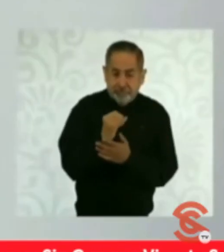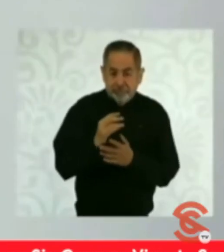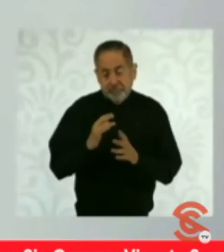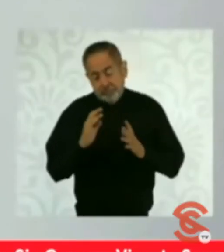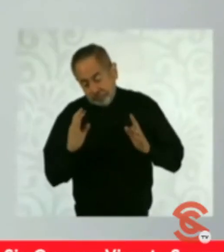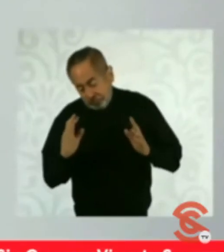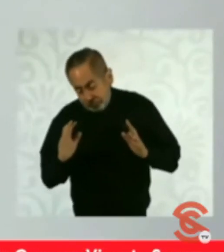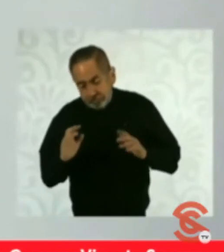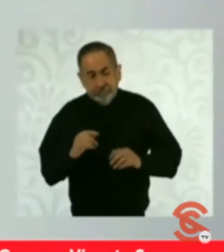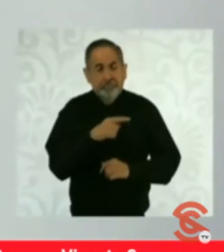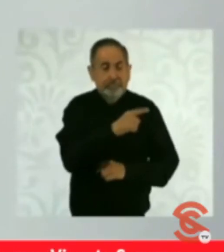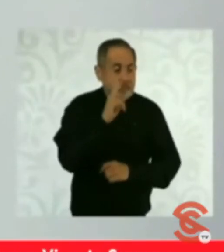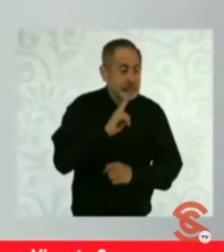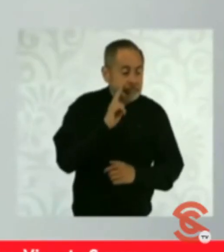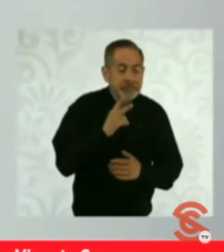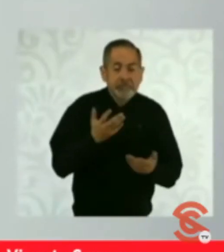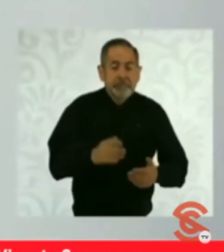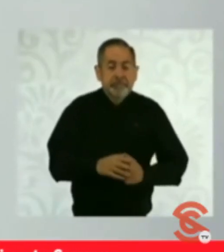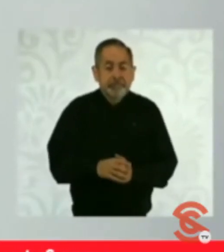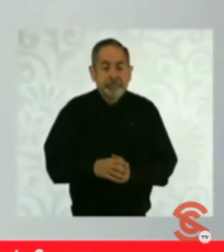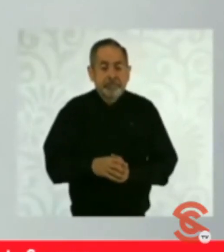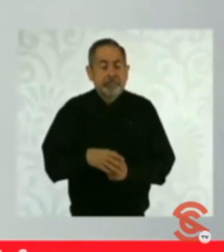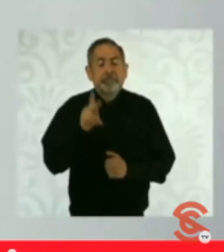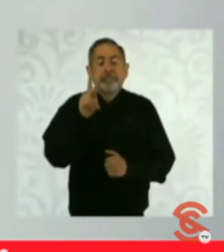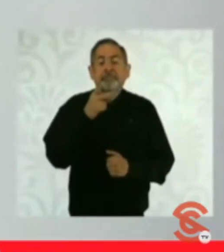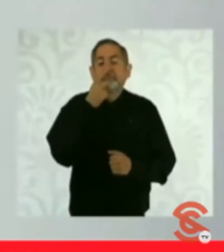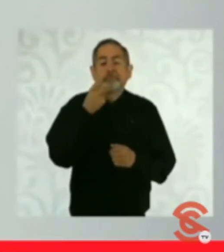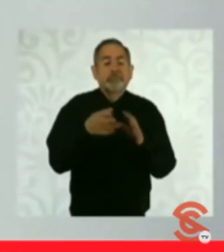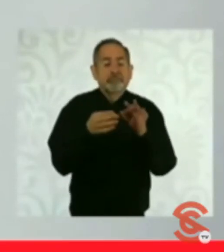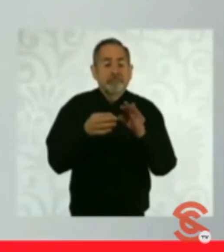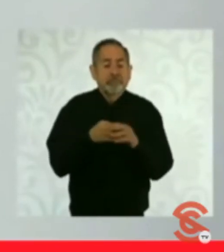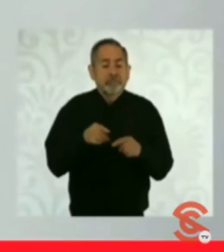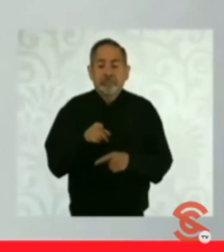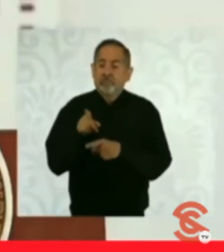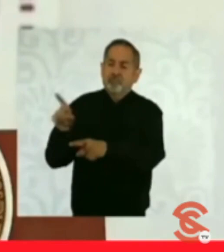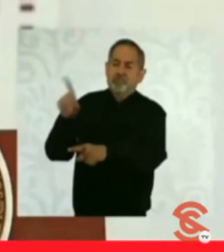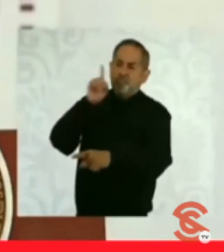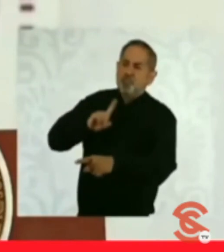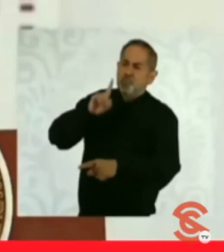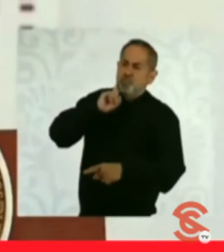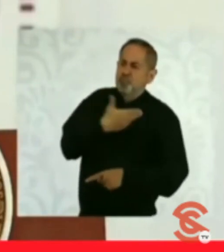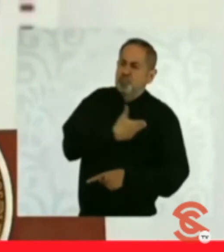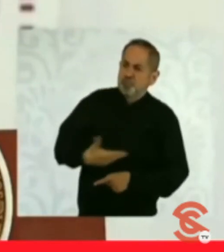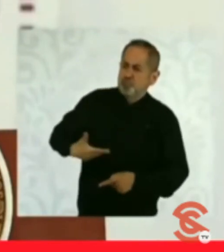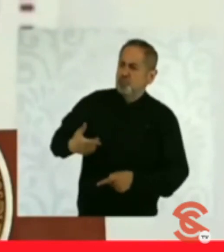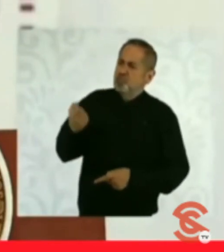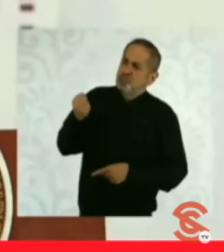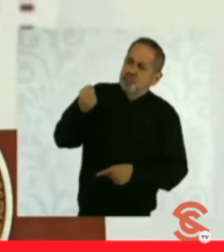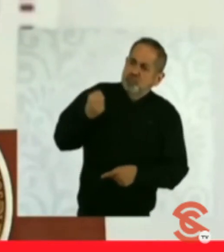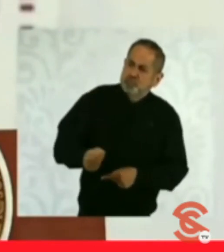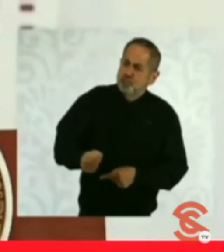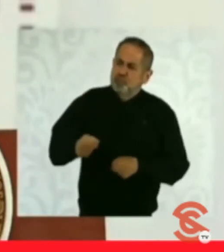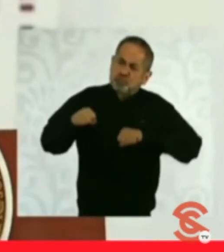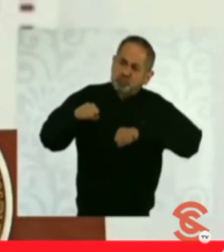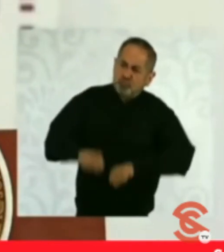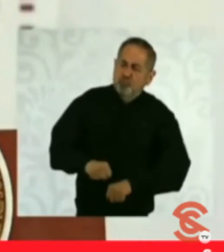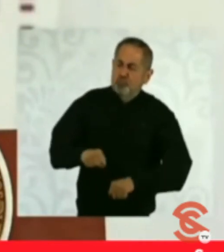asunto aquí, porque dicen que la presidenta es una autoritaria, que es